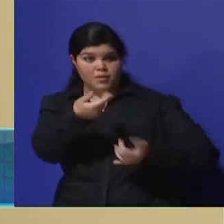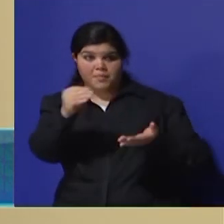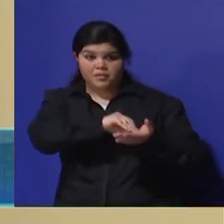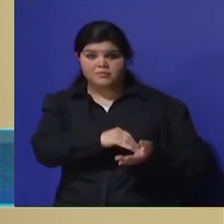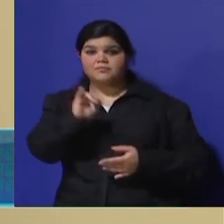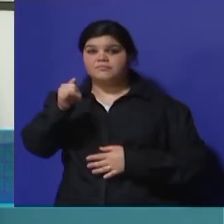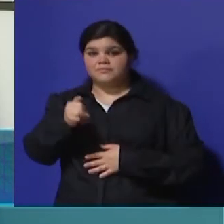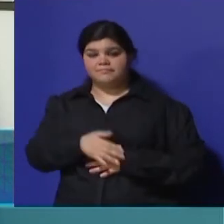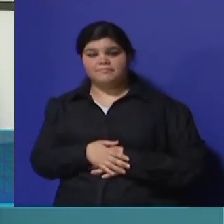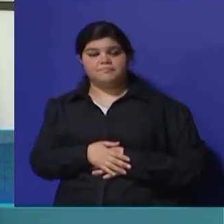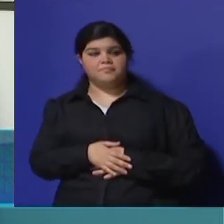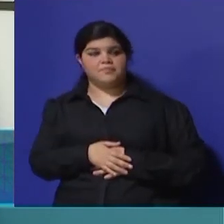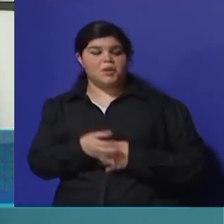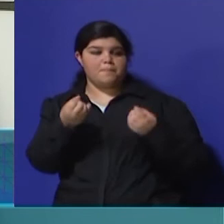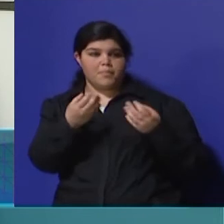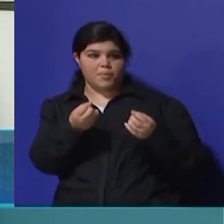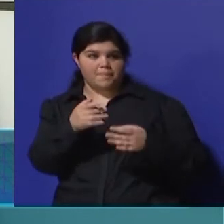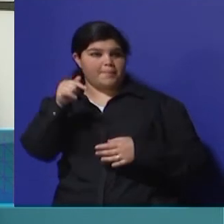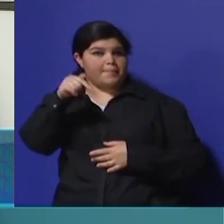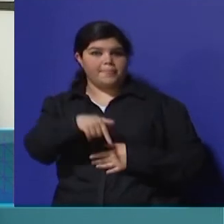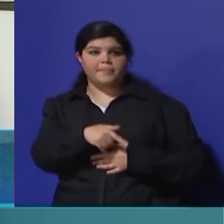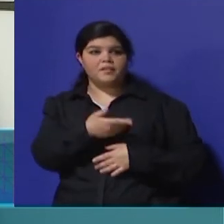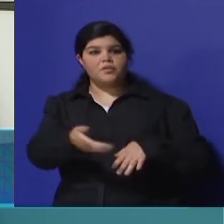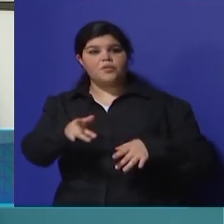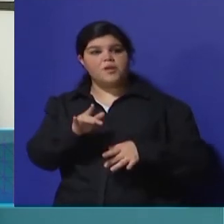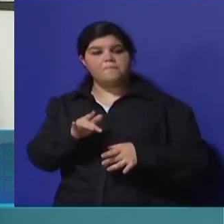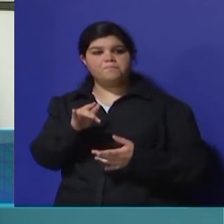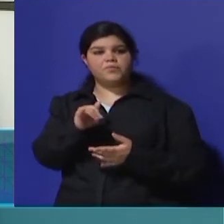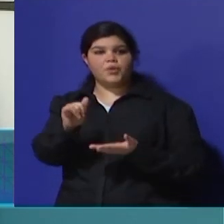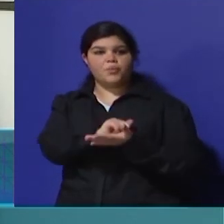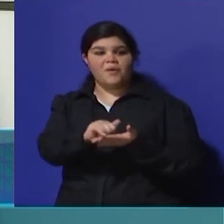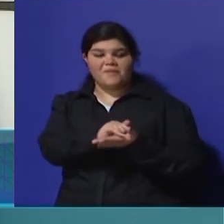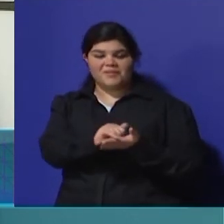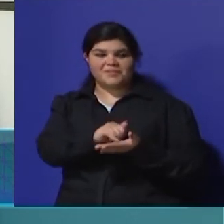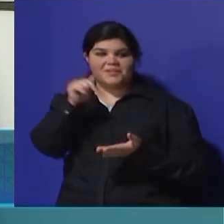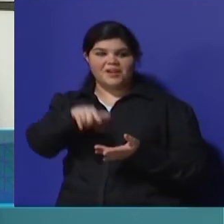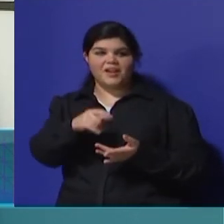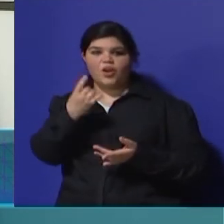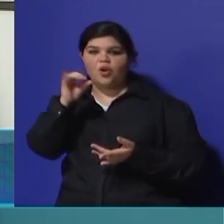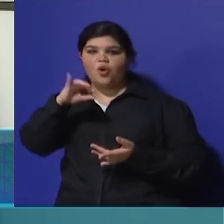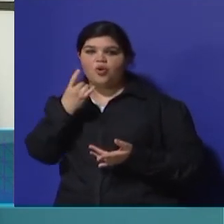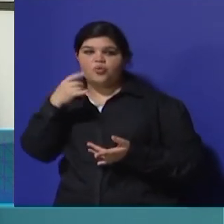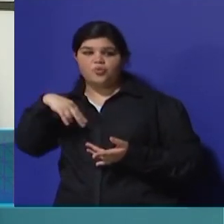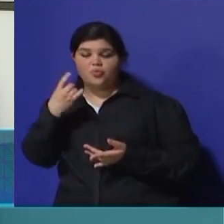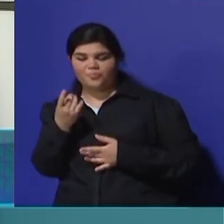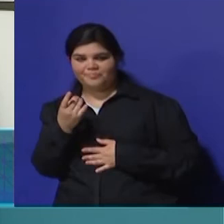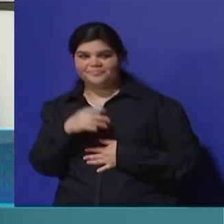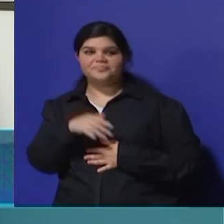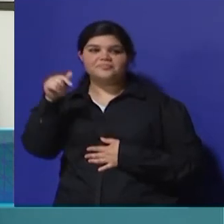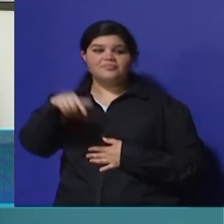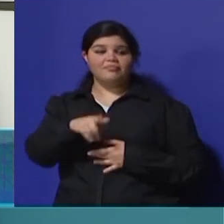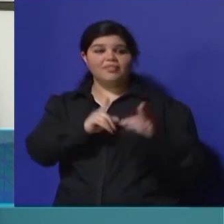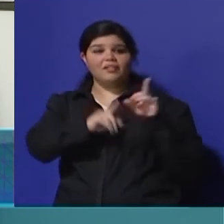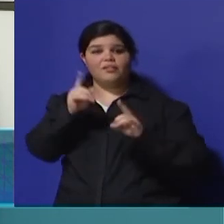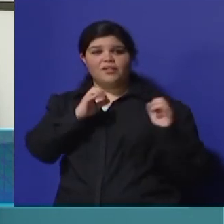Seguimos con más información. Perfecto. La información nos lleva a Nueva York, a la Asamblea General de la ONU. Generó mucha polémica los